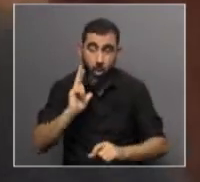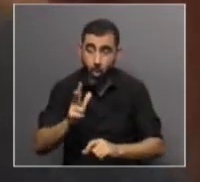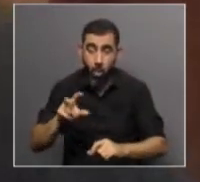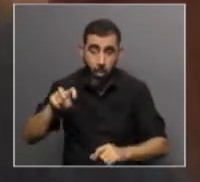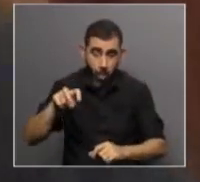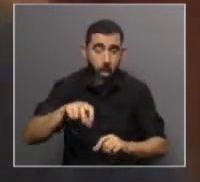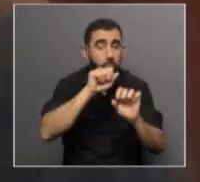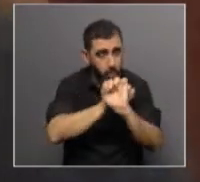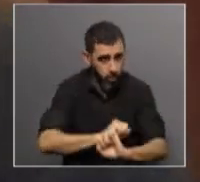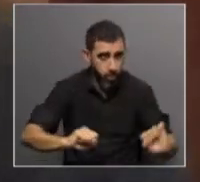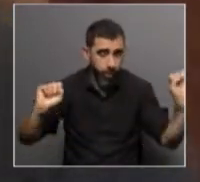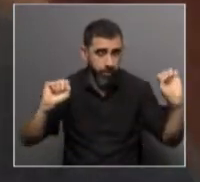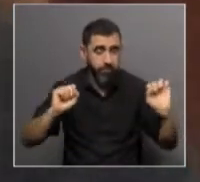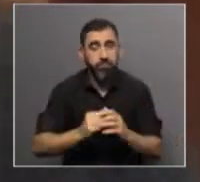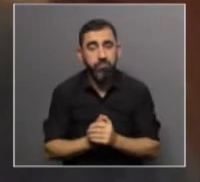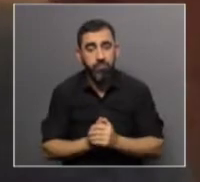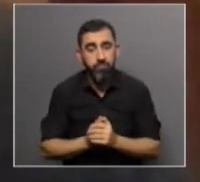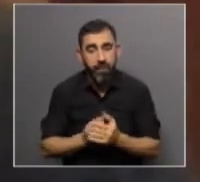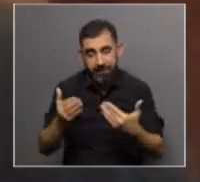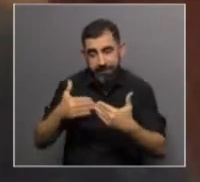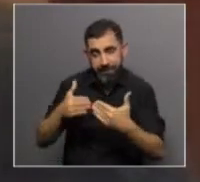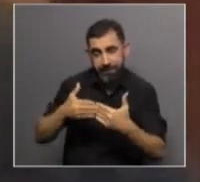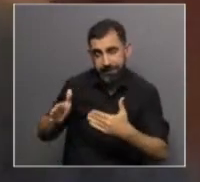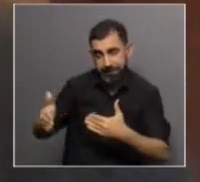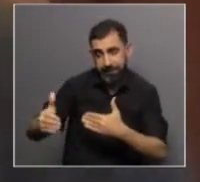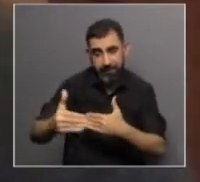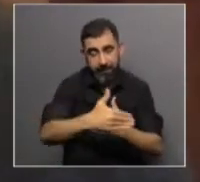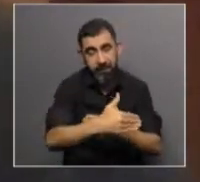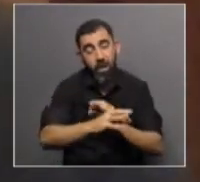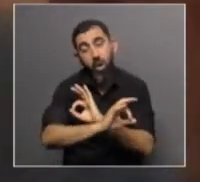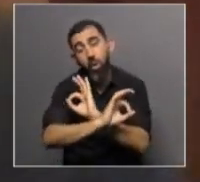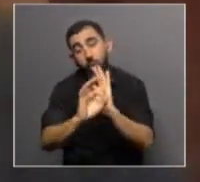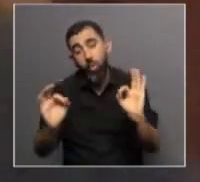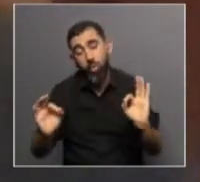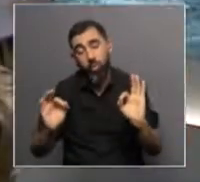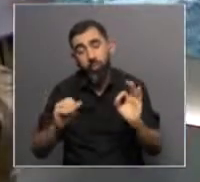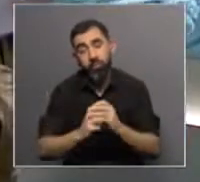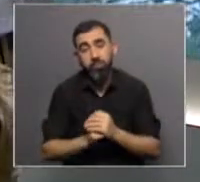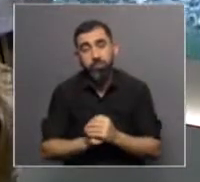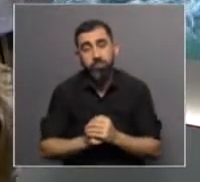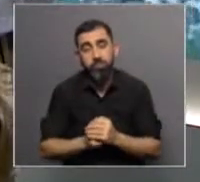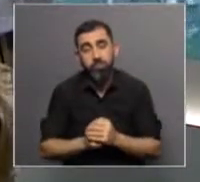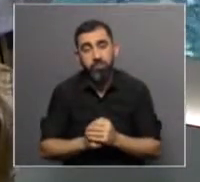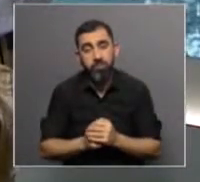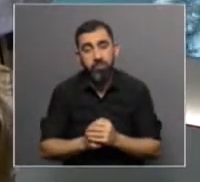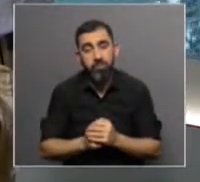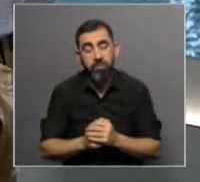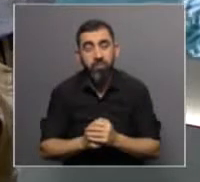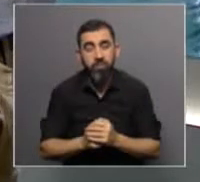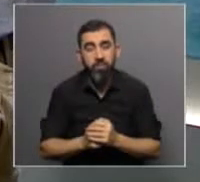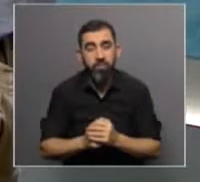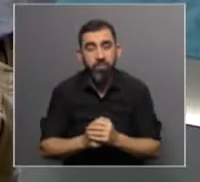humanos, fuera por una vía costera en Alaska o fuera por la